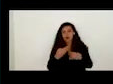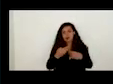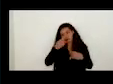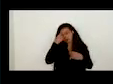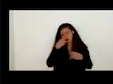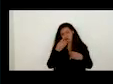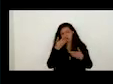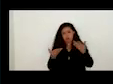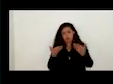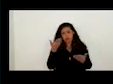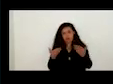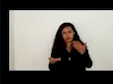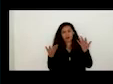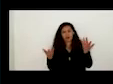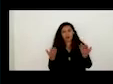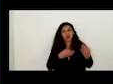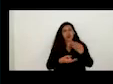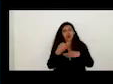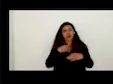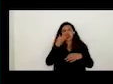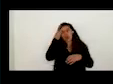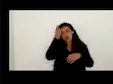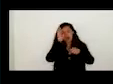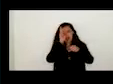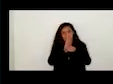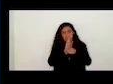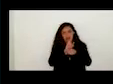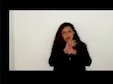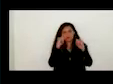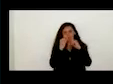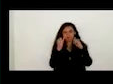balance y ya todo eso lo administra la directora de la.